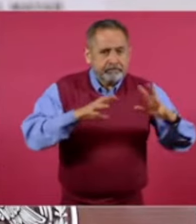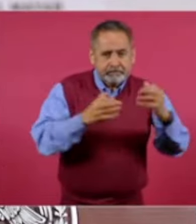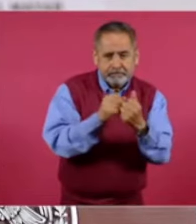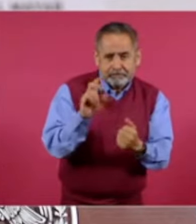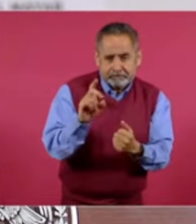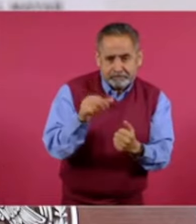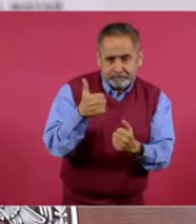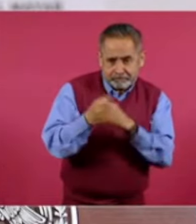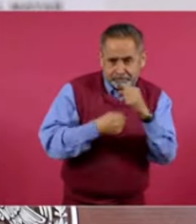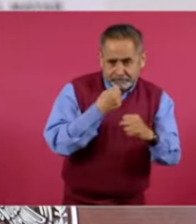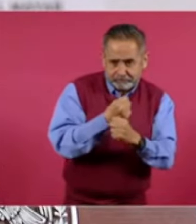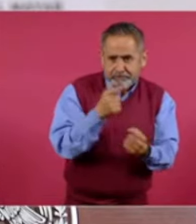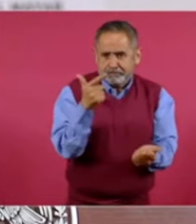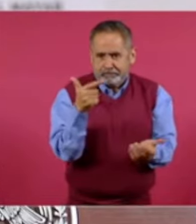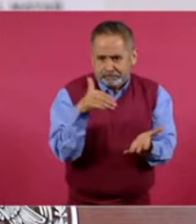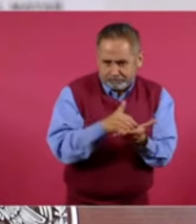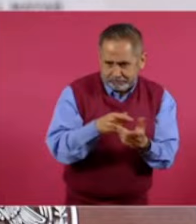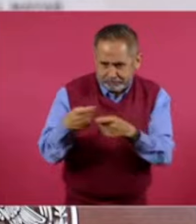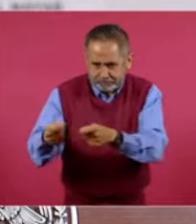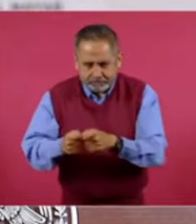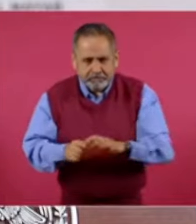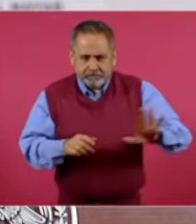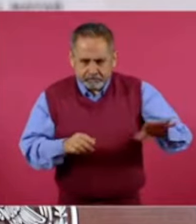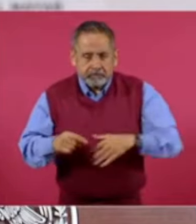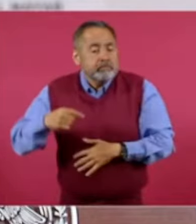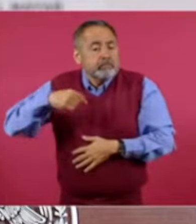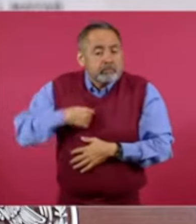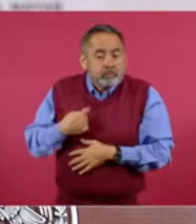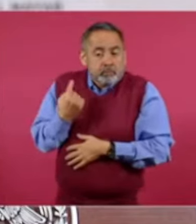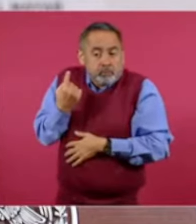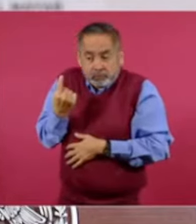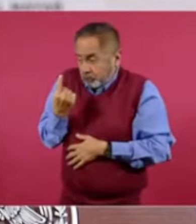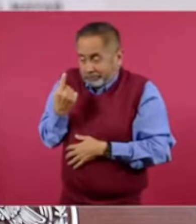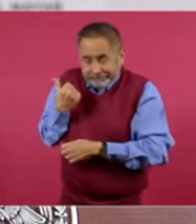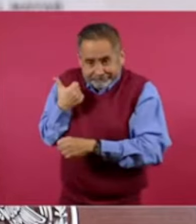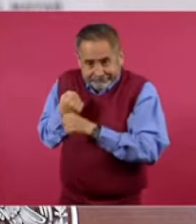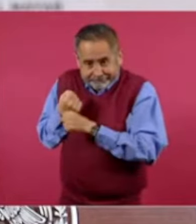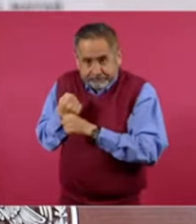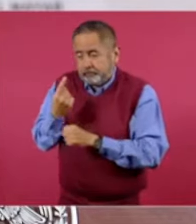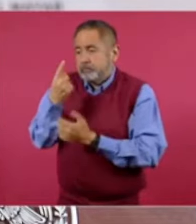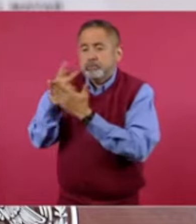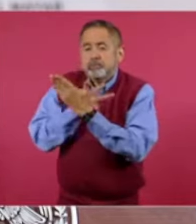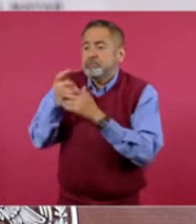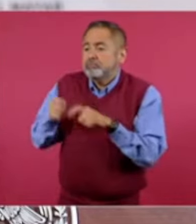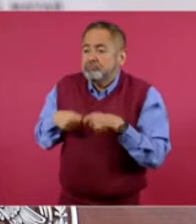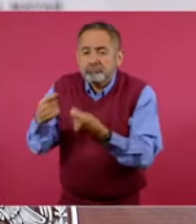Nosotros, en un sexenio, solo un programa, Jóvenes Construyendo el Futuro,